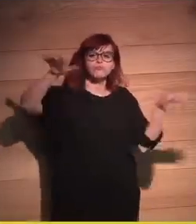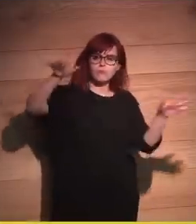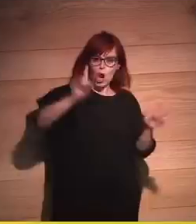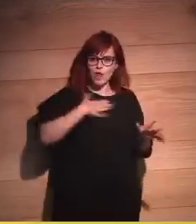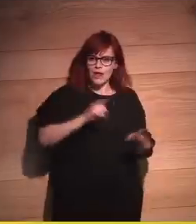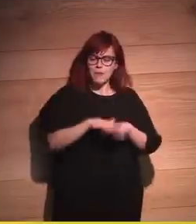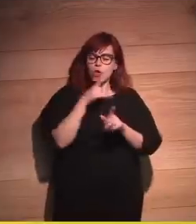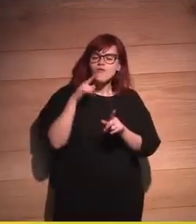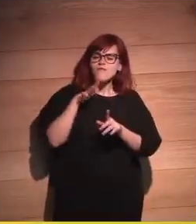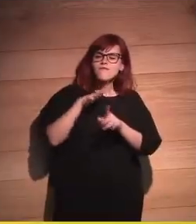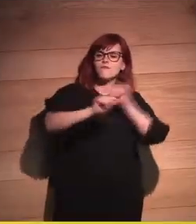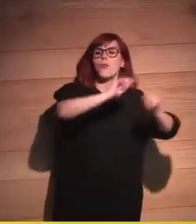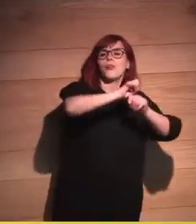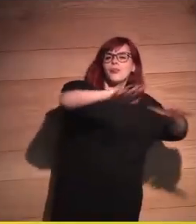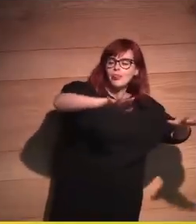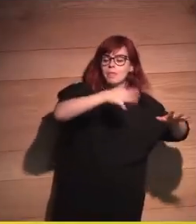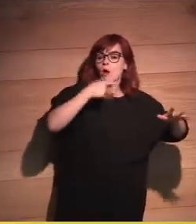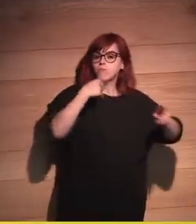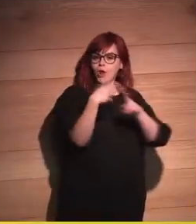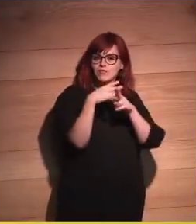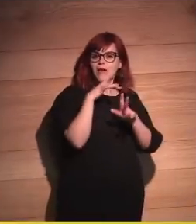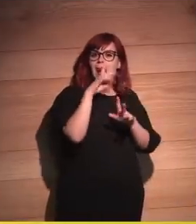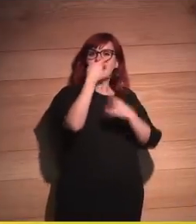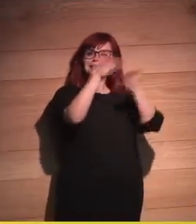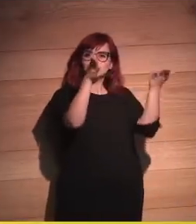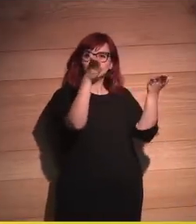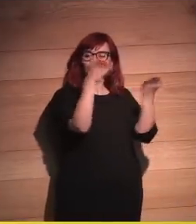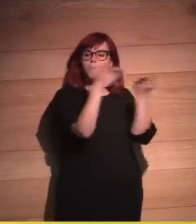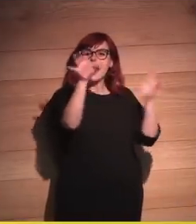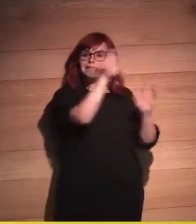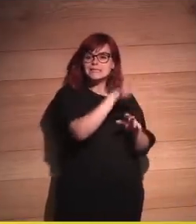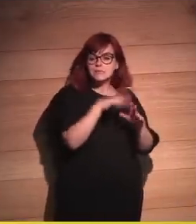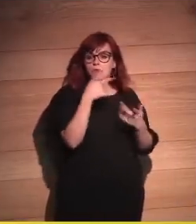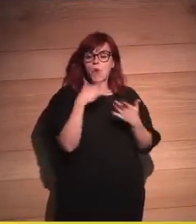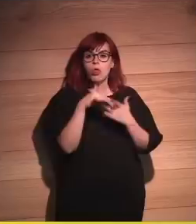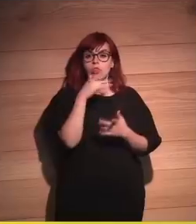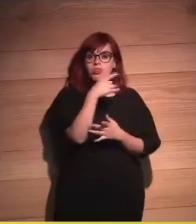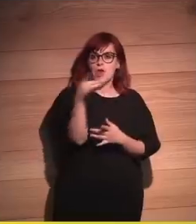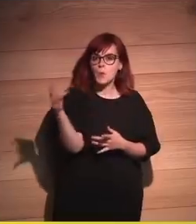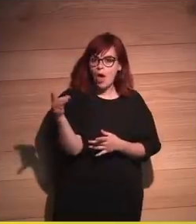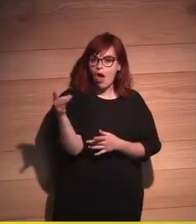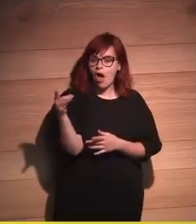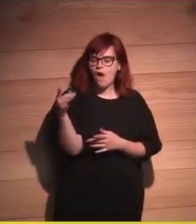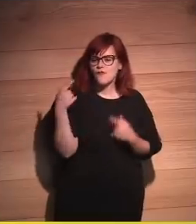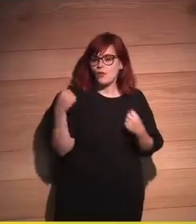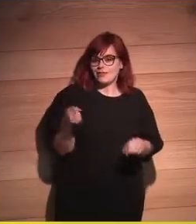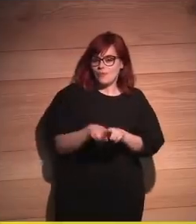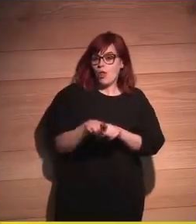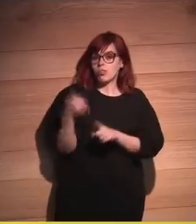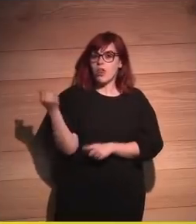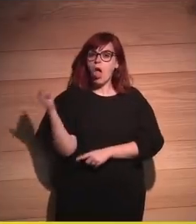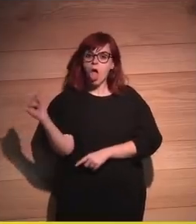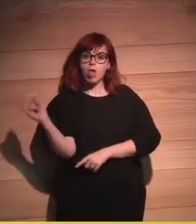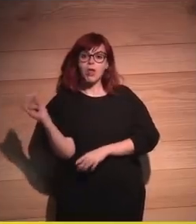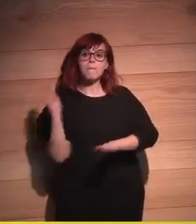pero sí puede influir políticamente en los demás países. Países que están muy endeudados, como ellos tienen